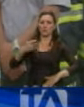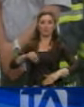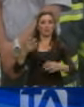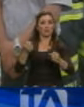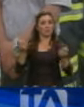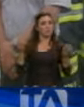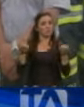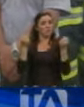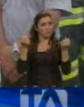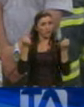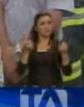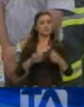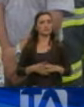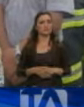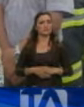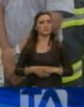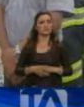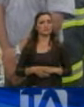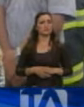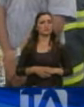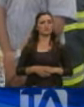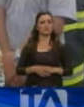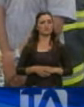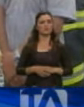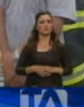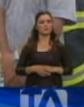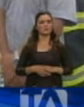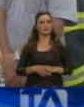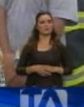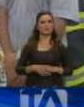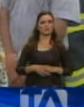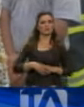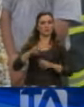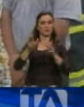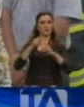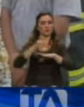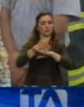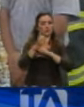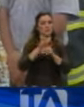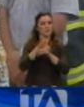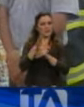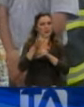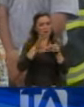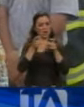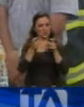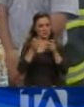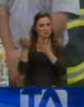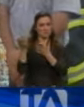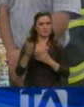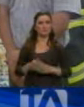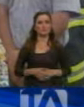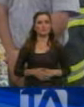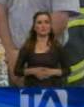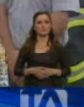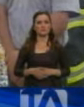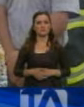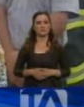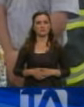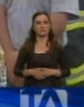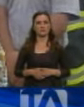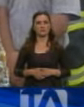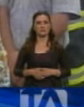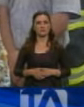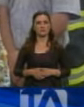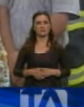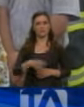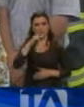ha sido bastante fuerte. Lo que quisiera es confirmar con los especialistas, con las autoridades de control que están en la zona, si es que efectivamente se